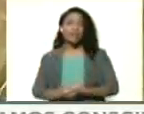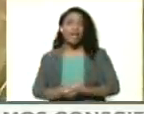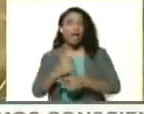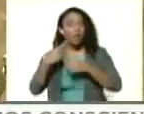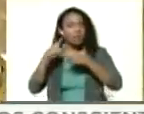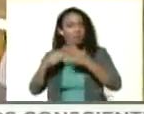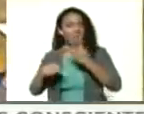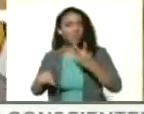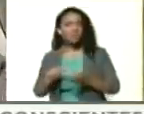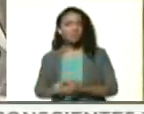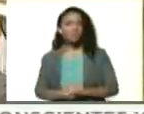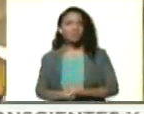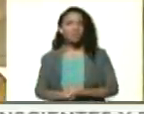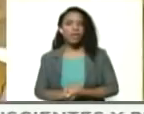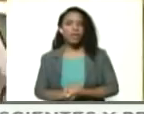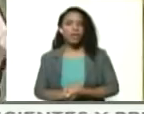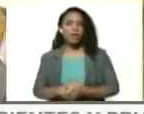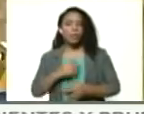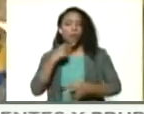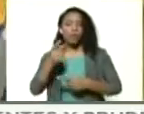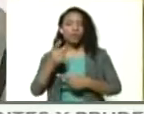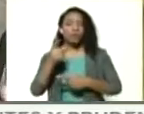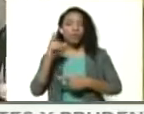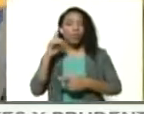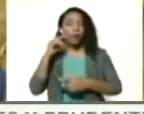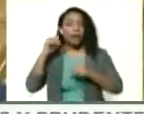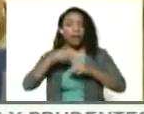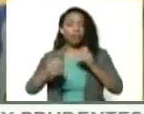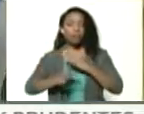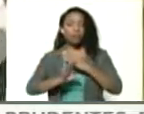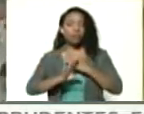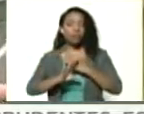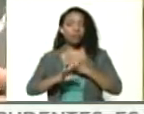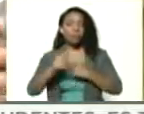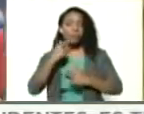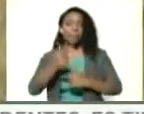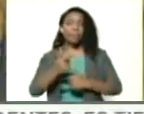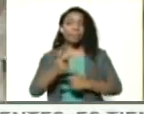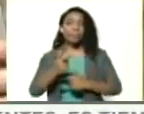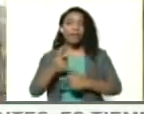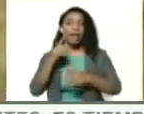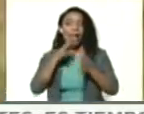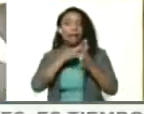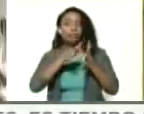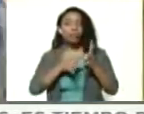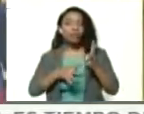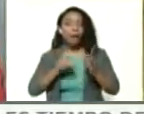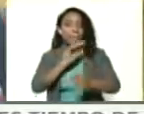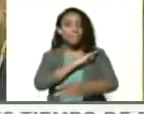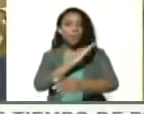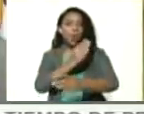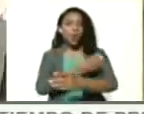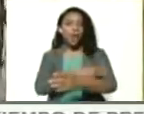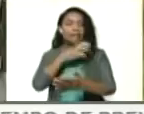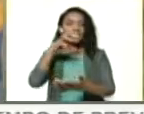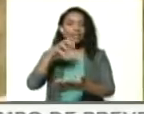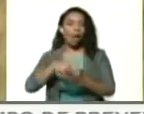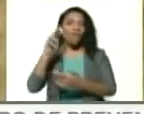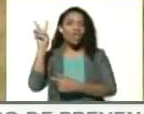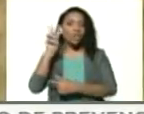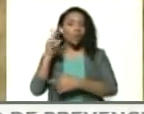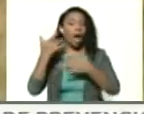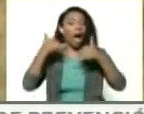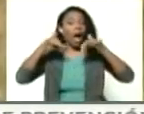otras cosas, por los vestigios coloniales que todavía persistían en la estructura del poder del Estado venezolano